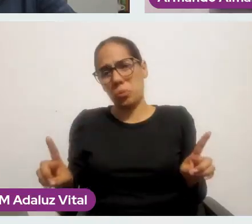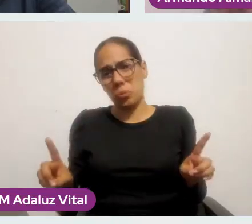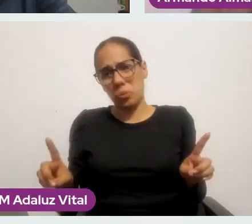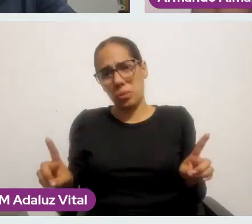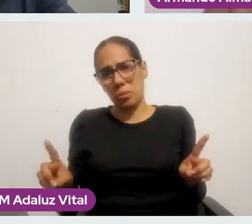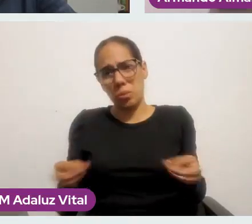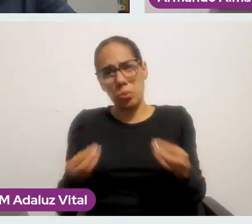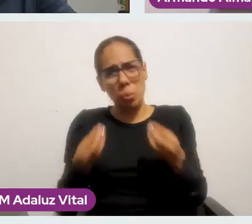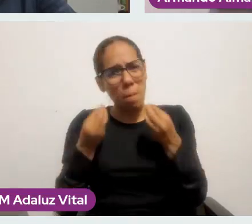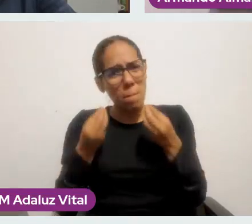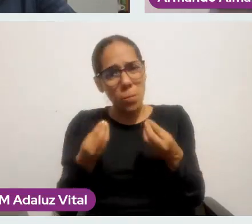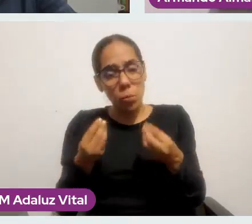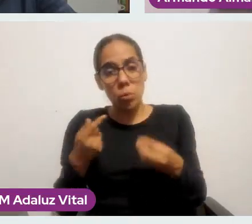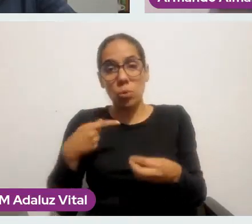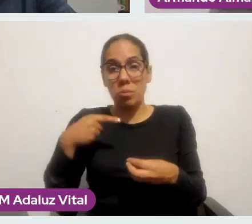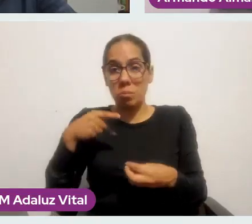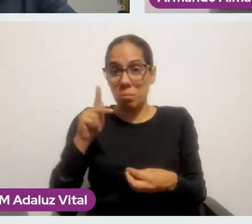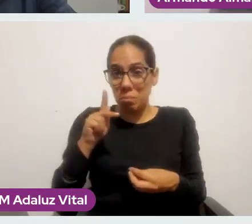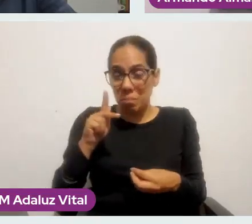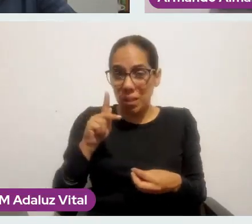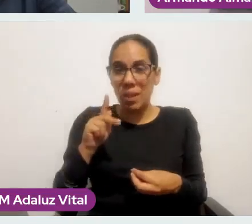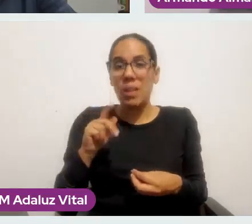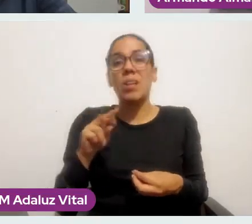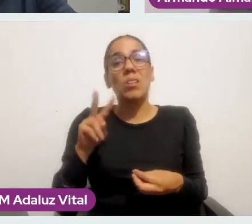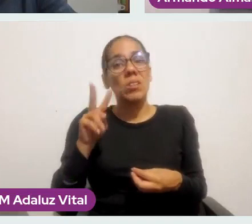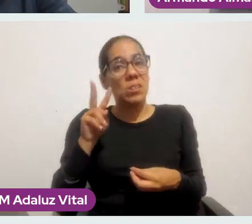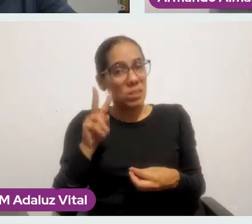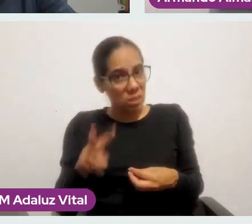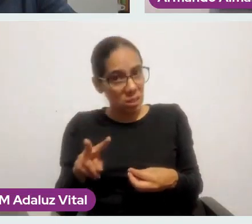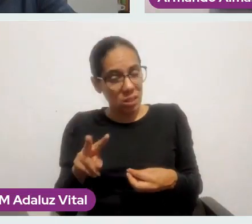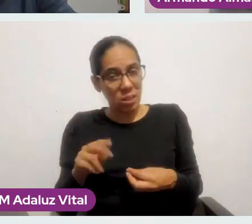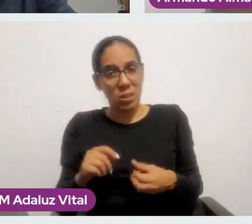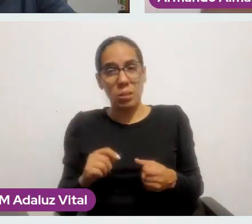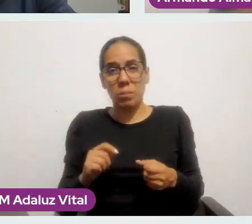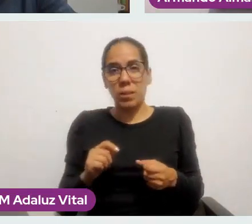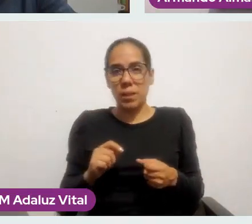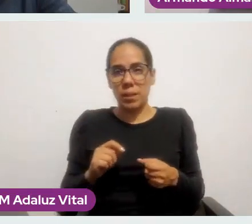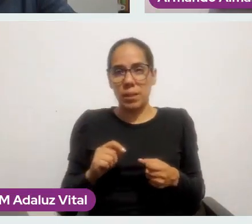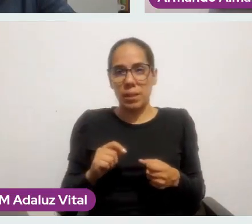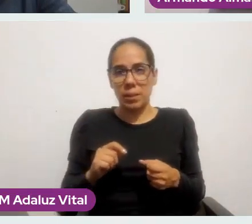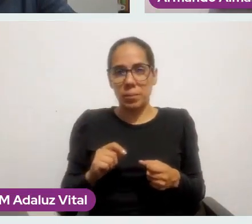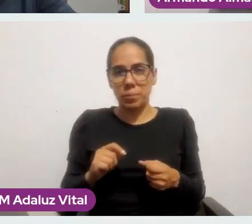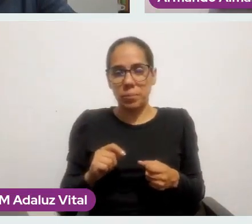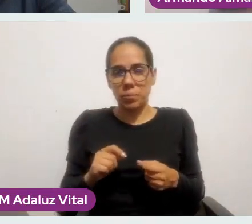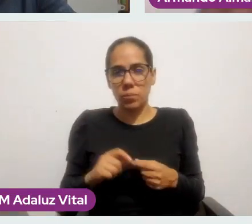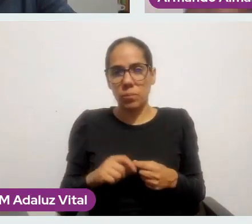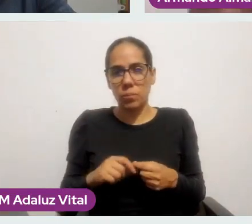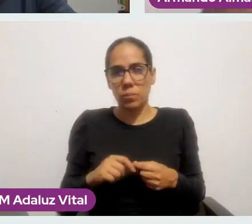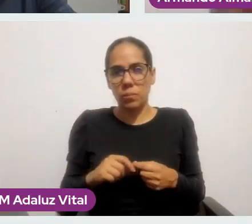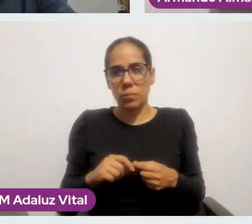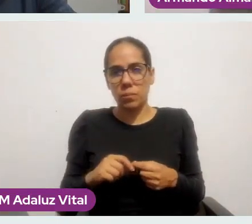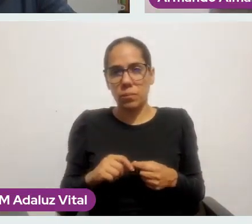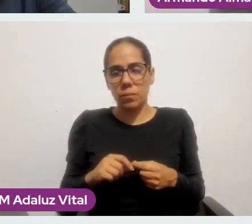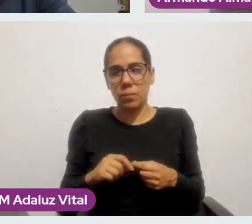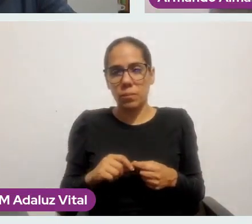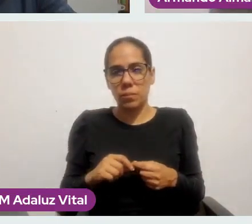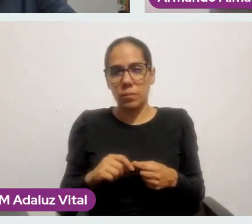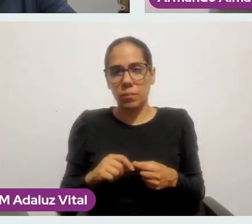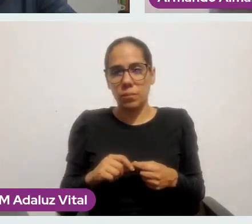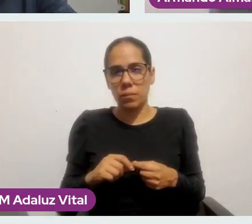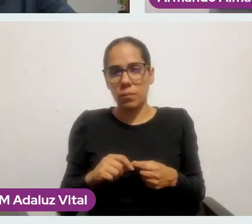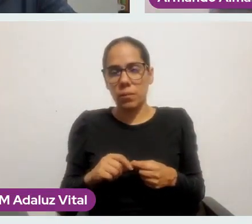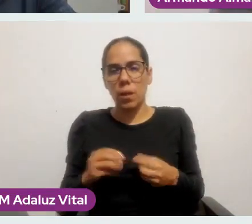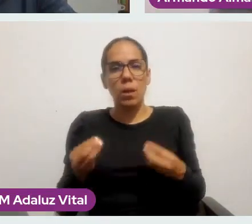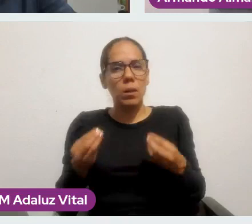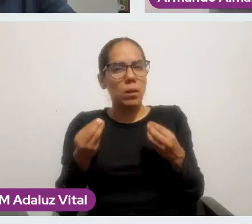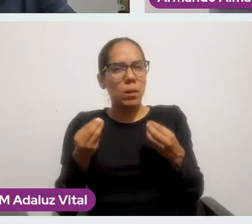Pero en su gran mayoría, por eso dije hace rato, algo y nos sirve. porque en este sentido muchas